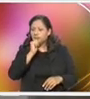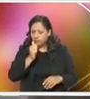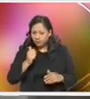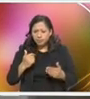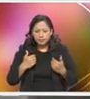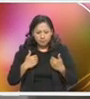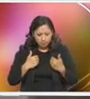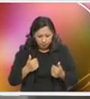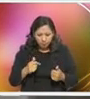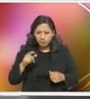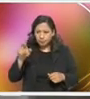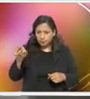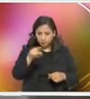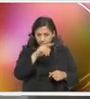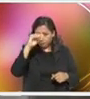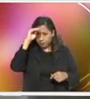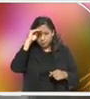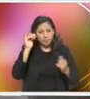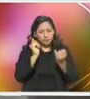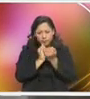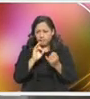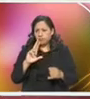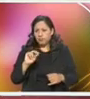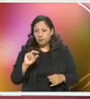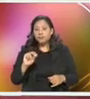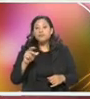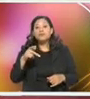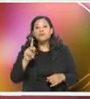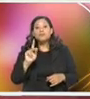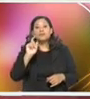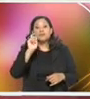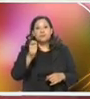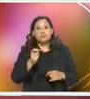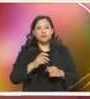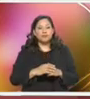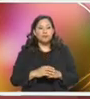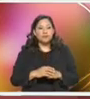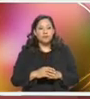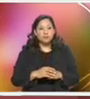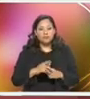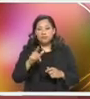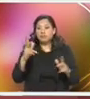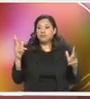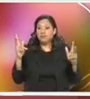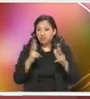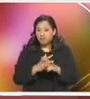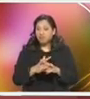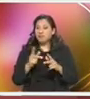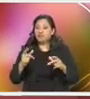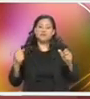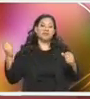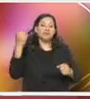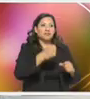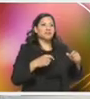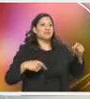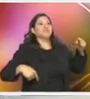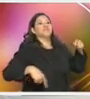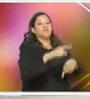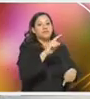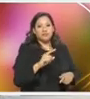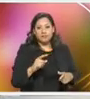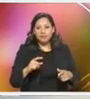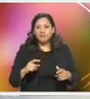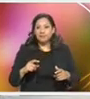situación, Sí, claro. o no pensamos igual, ¿no? Pero eso no quiere decir que tengan el derecho a pelearse, a agarrarse a golpes o no a tener